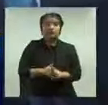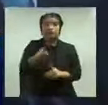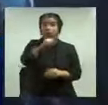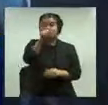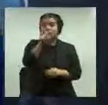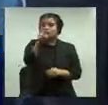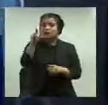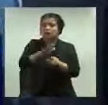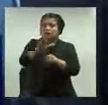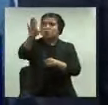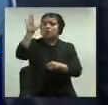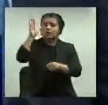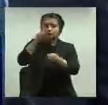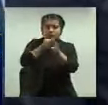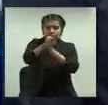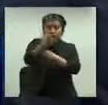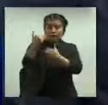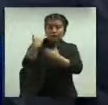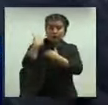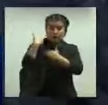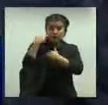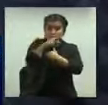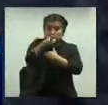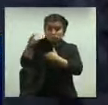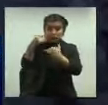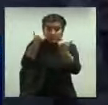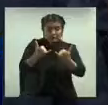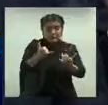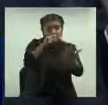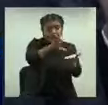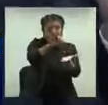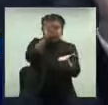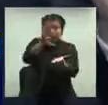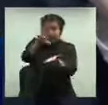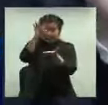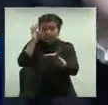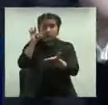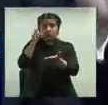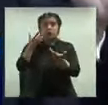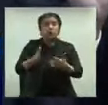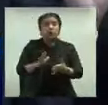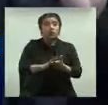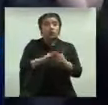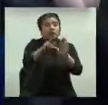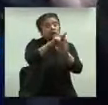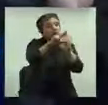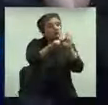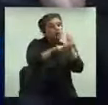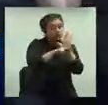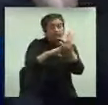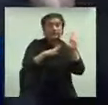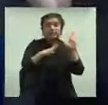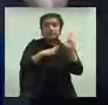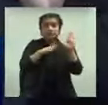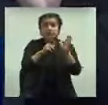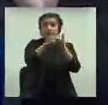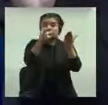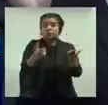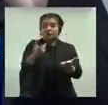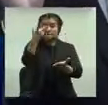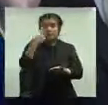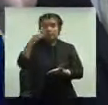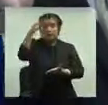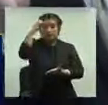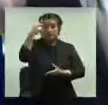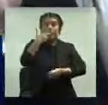Juran fidelidad al cargo para el cual han sido electos de conformidad con las normas contempladas en la Constitución